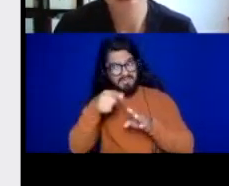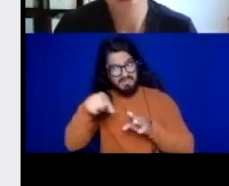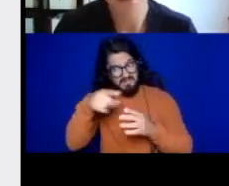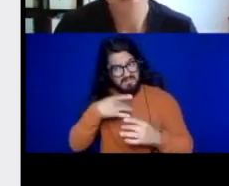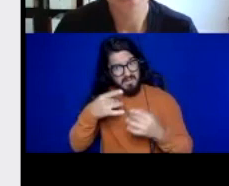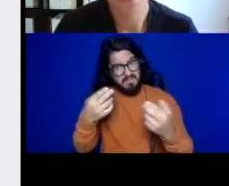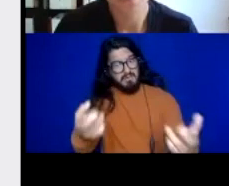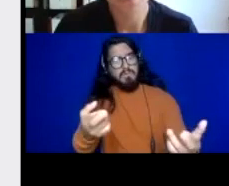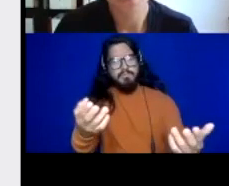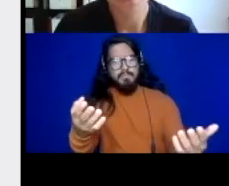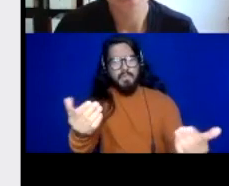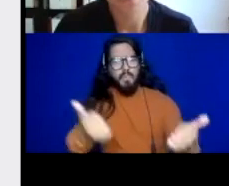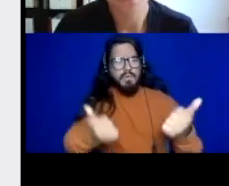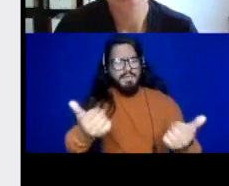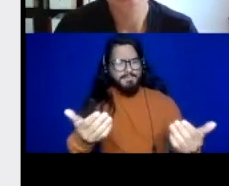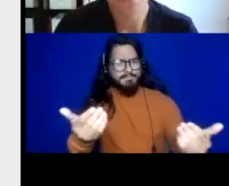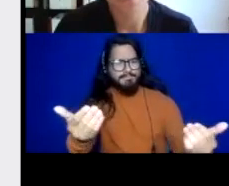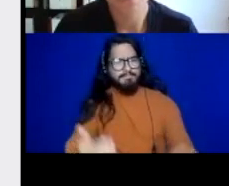electrónico?